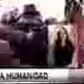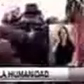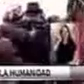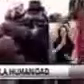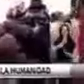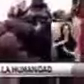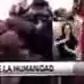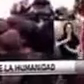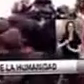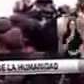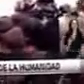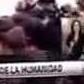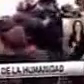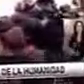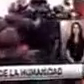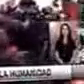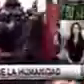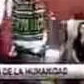Vale. A